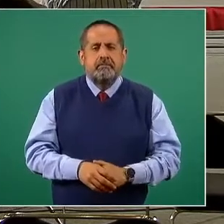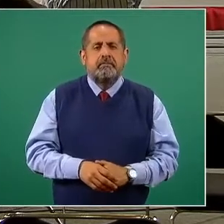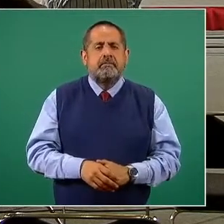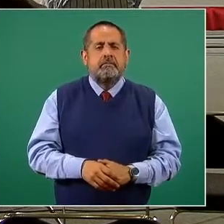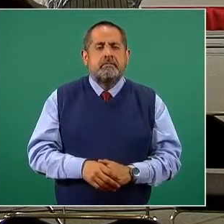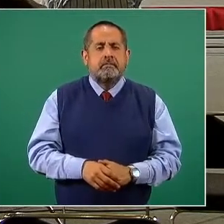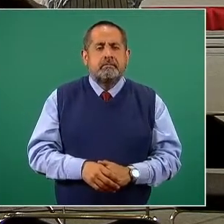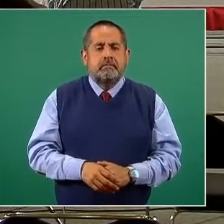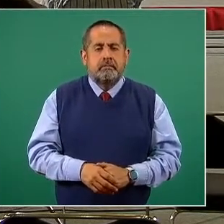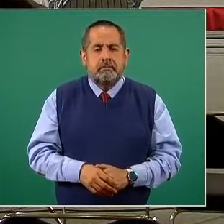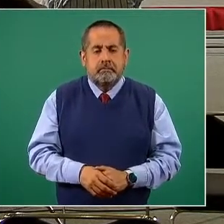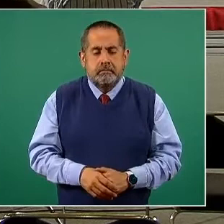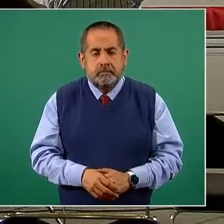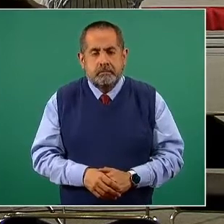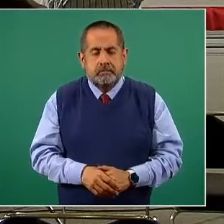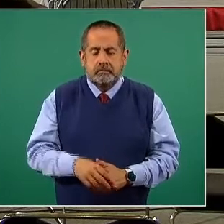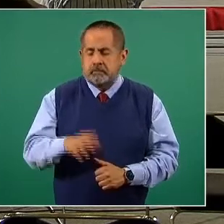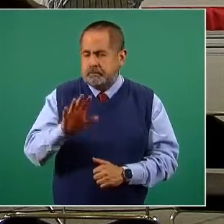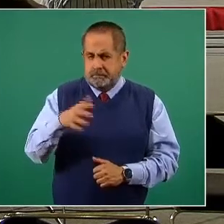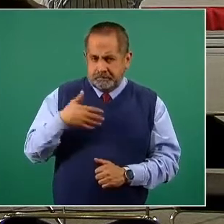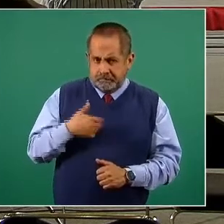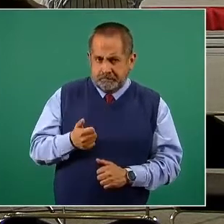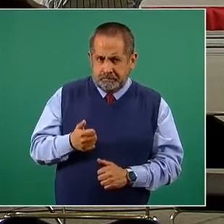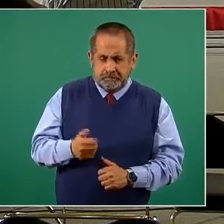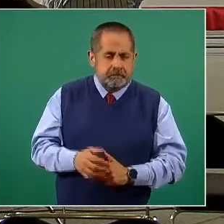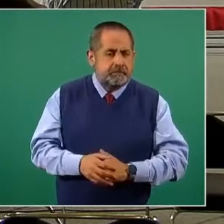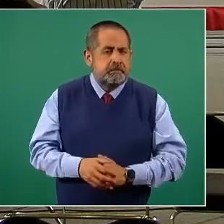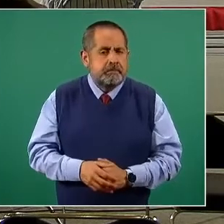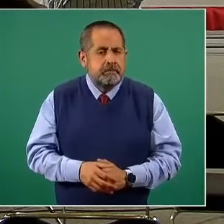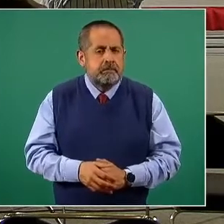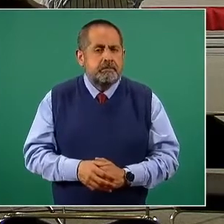A ver, si estoy entendiendo bien,